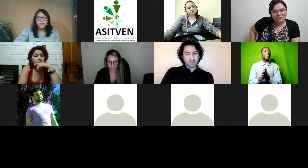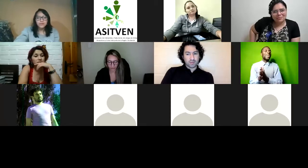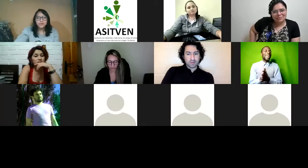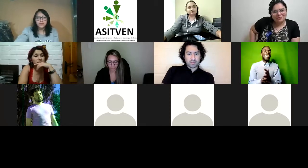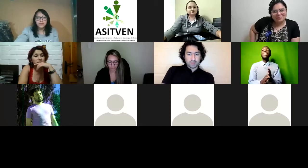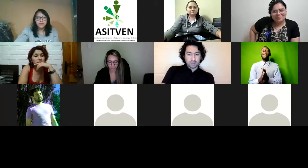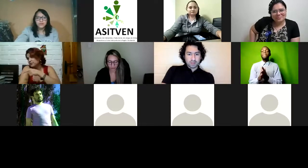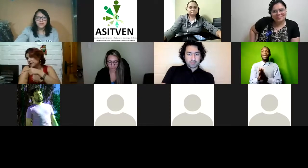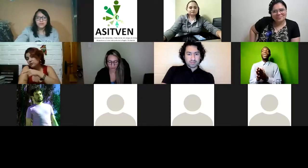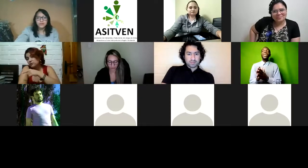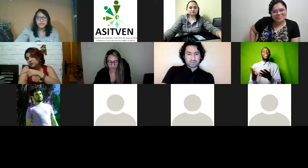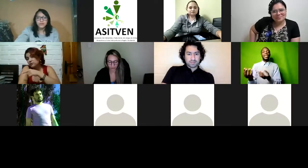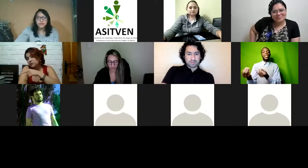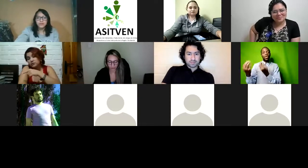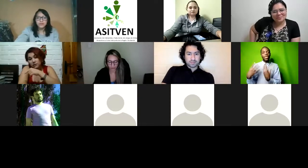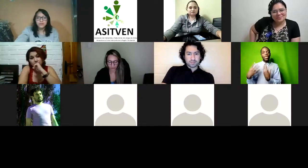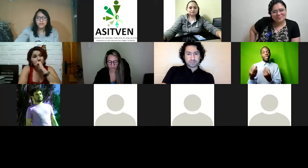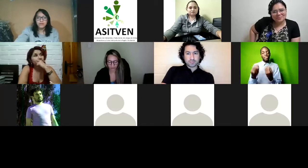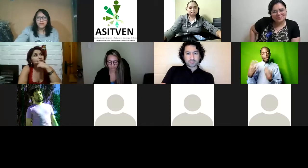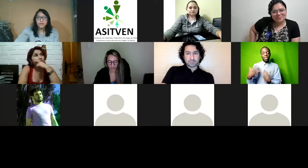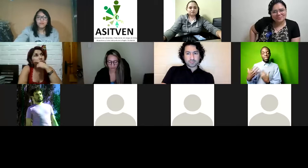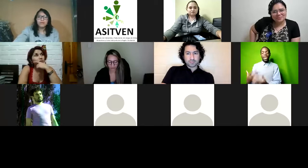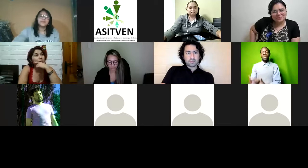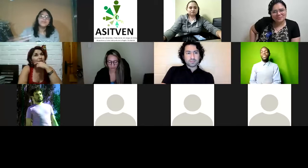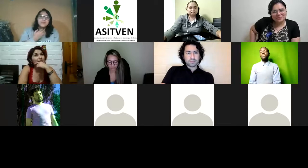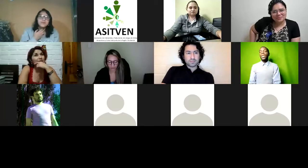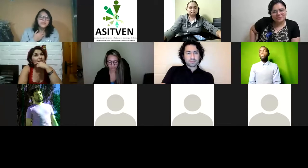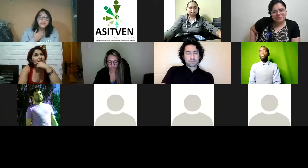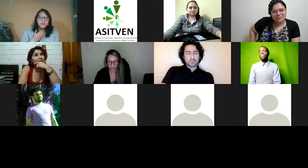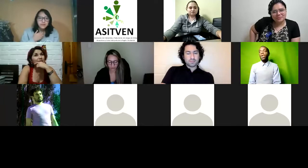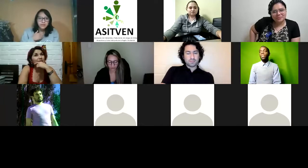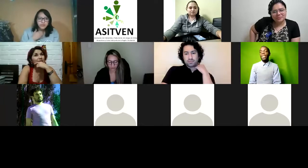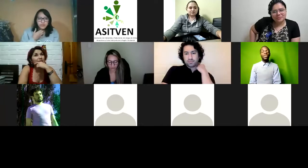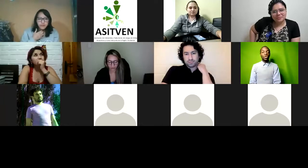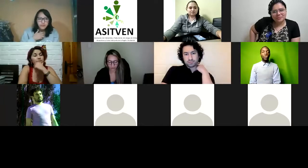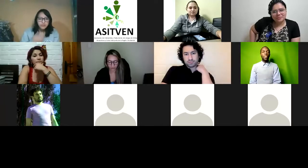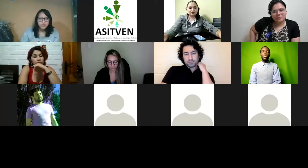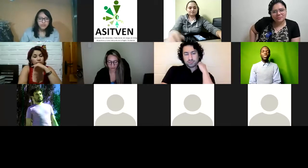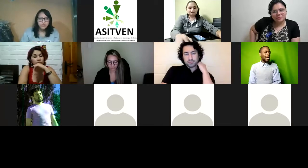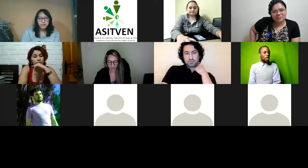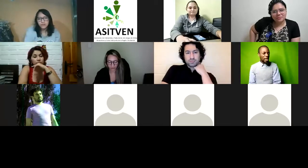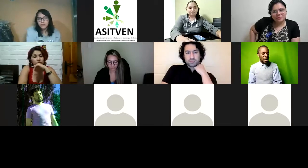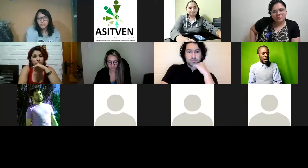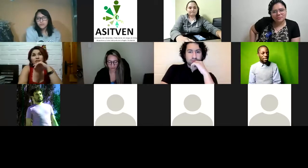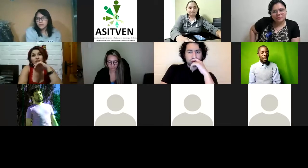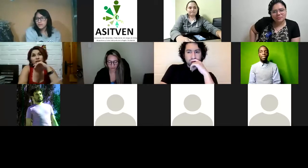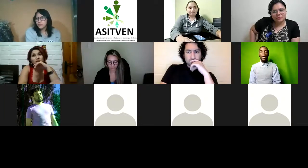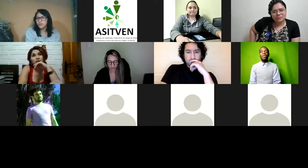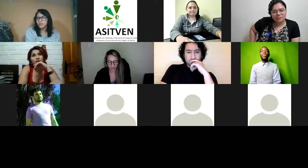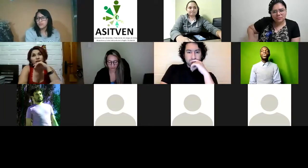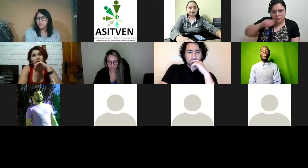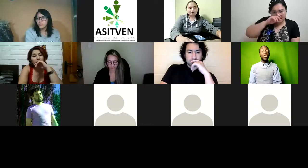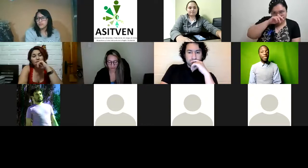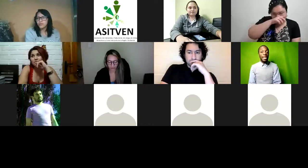tanto. Pero los cuentos que me comentaban sordos, como uno que quiero referir ayer, se